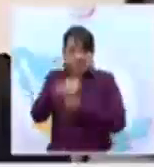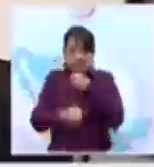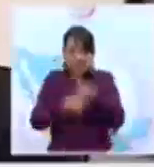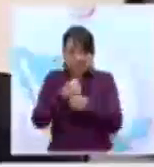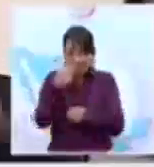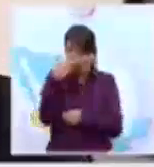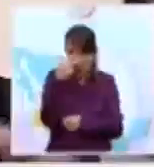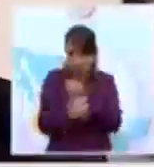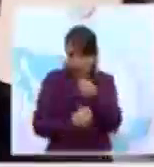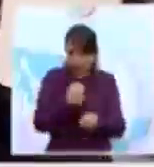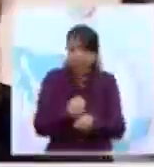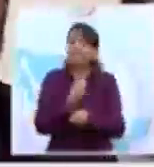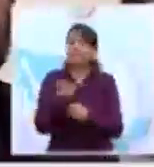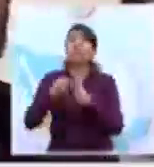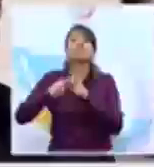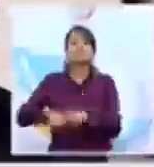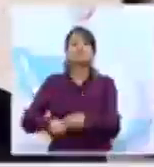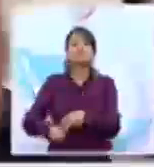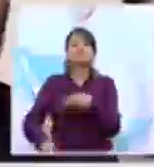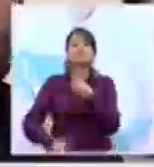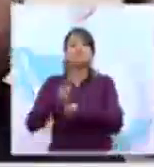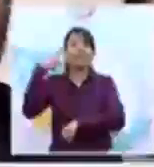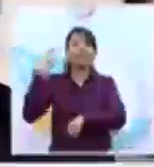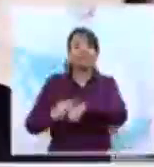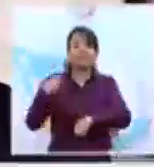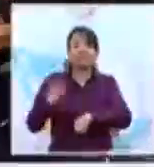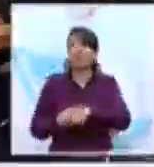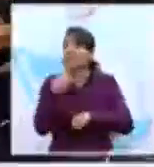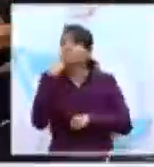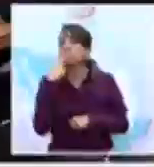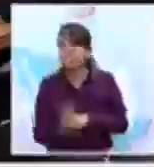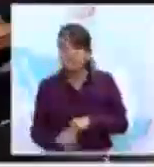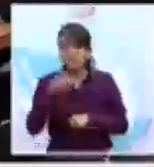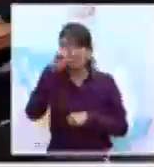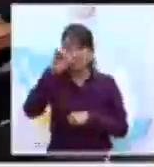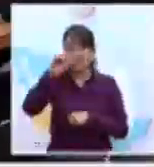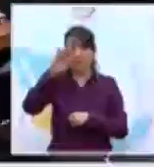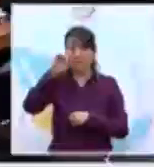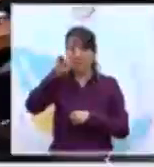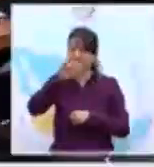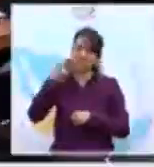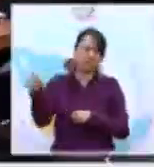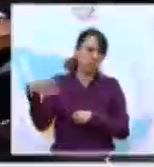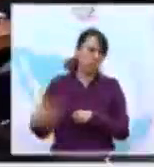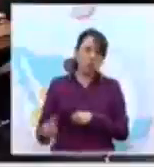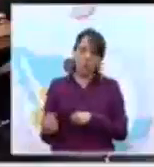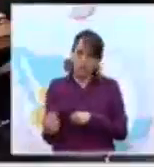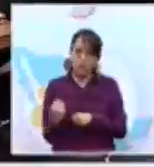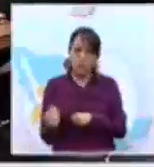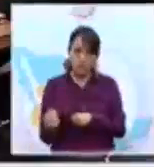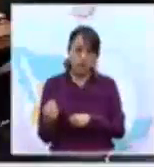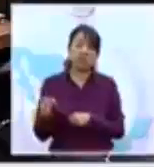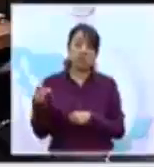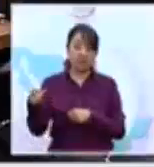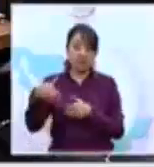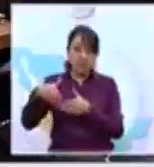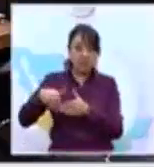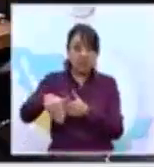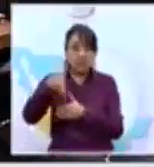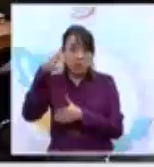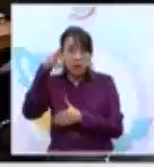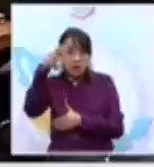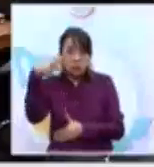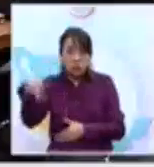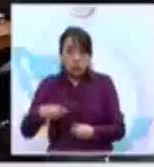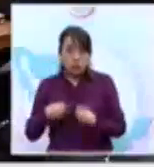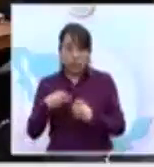diabéticos, tienen resistencia a la insulina, tienen hipertensión, tienen hipercolesterolemia, su esperanza de vida es malísima, y son